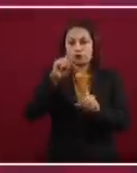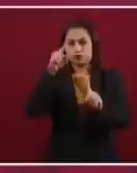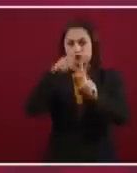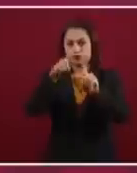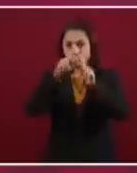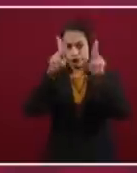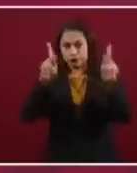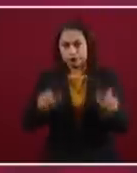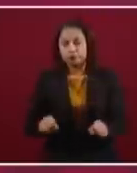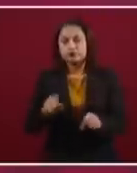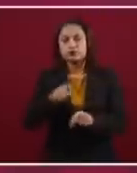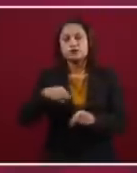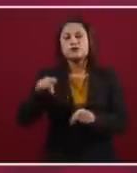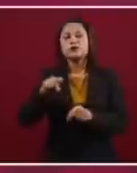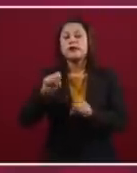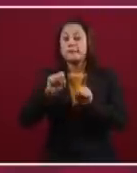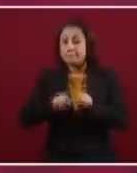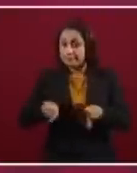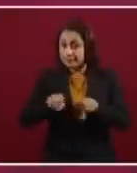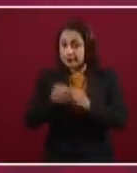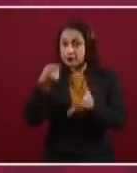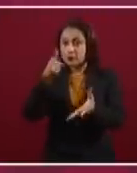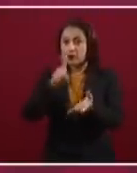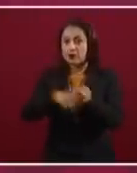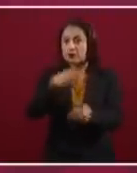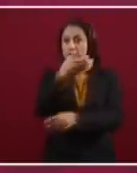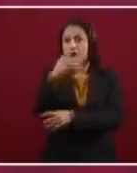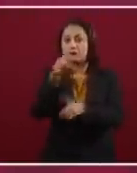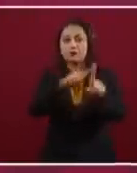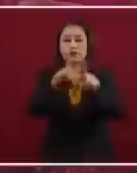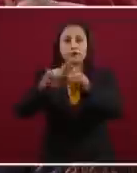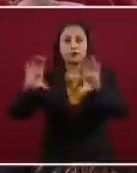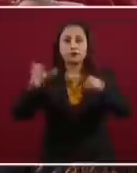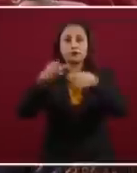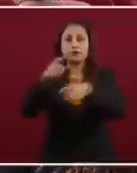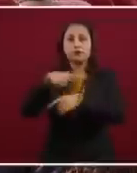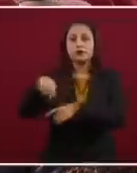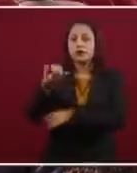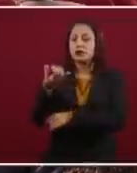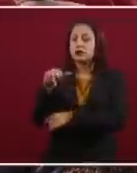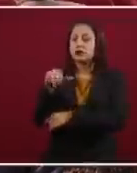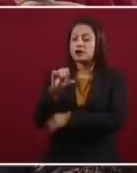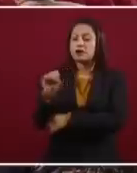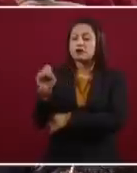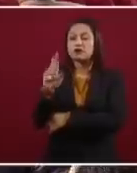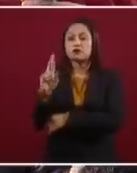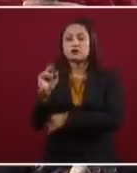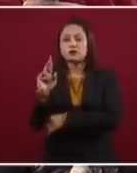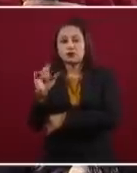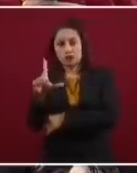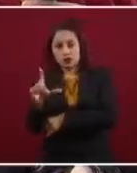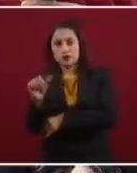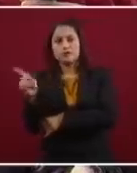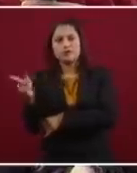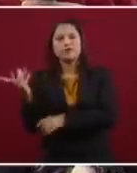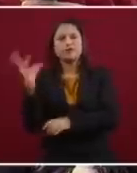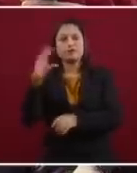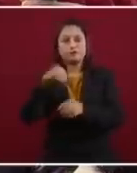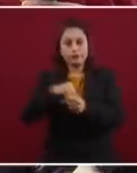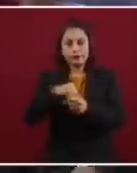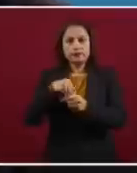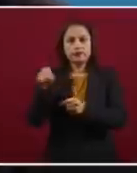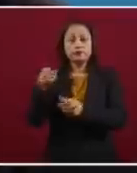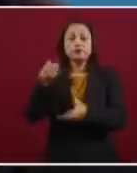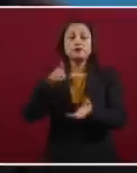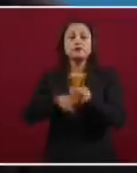del imms bienestar como lo fuimos comentando a lo largo de las giras de salud tenemos el